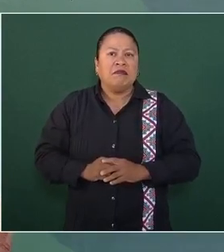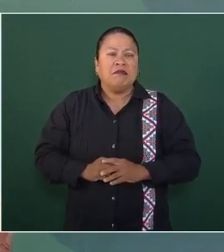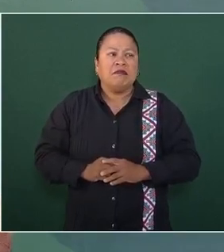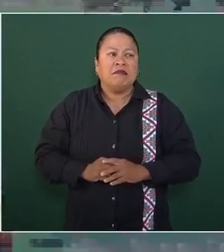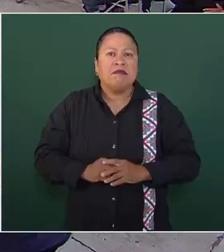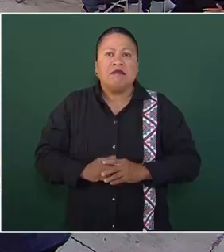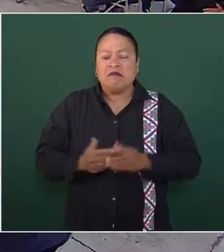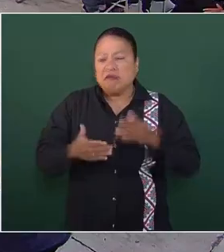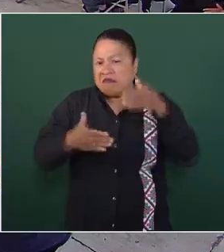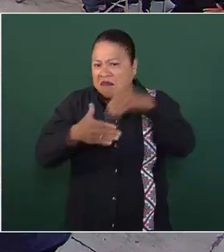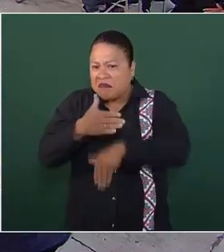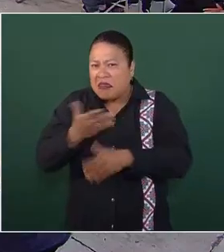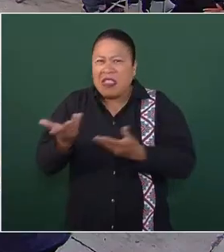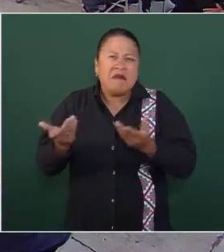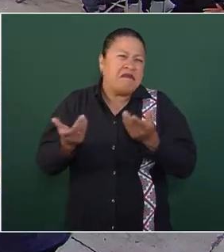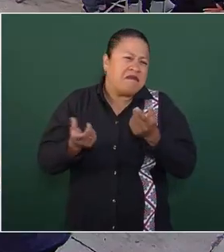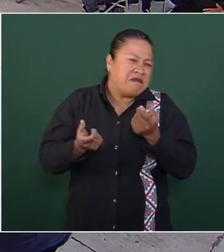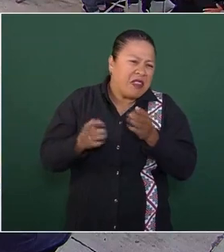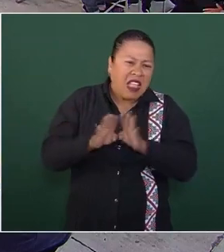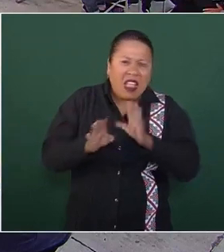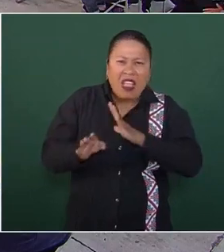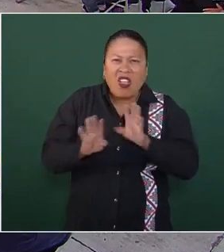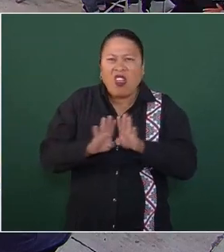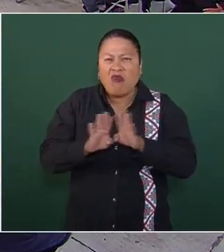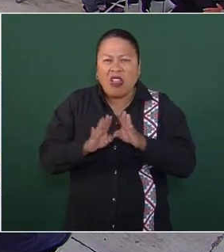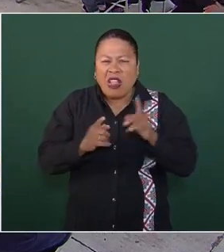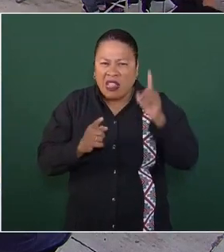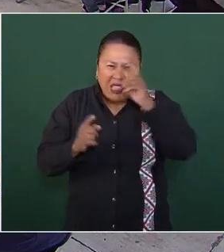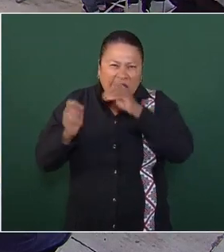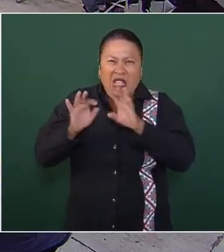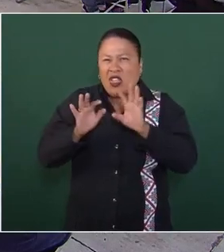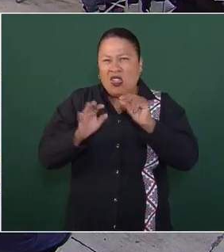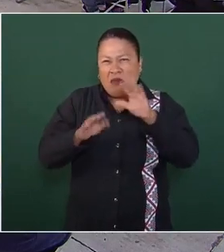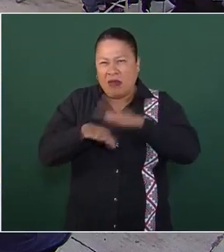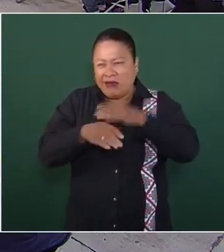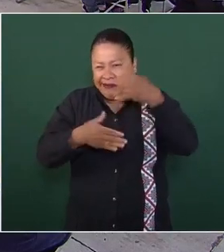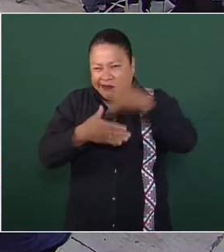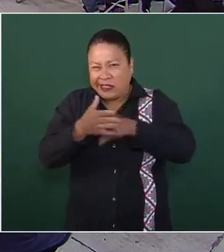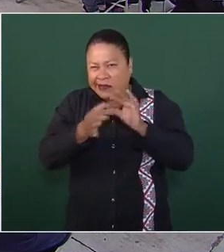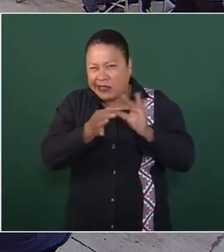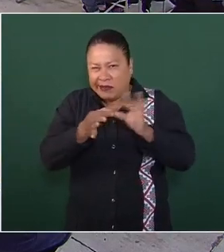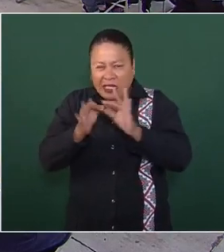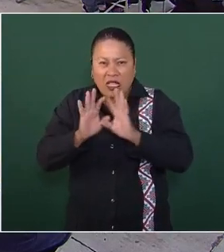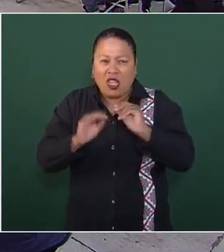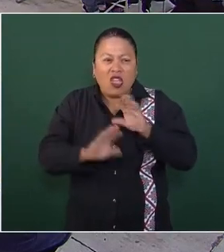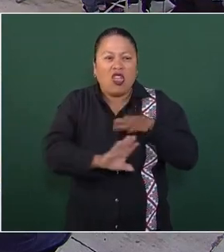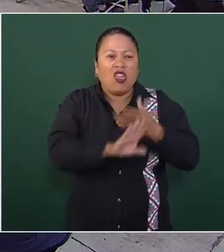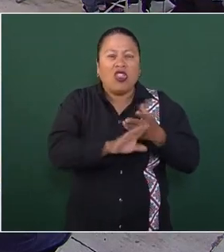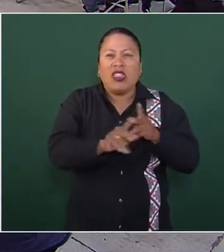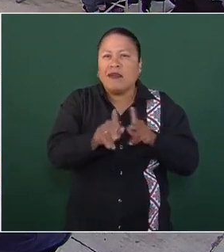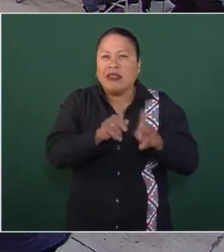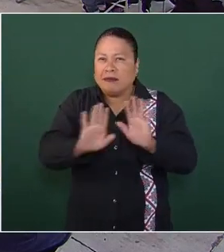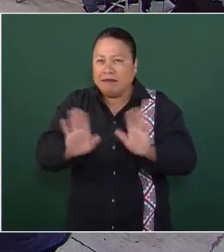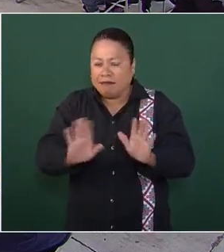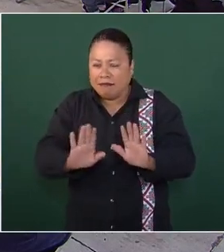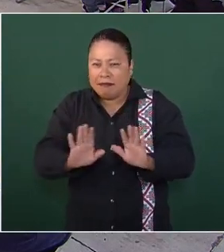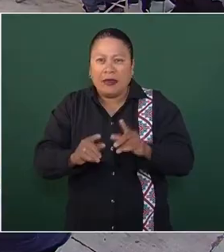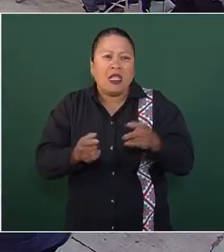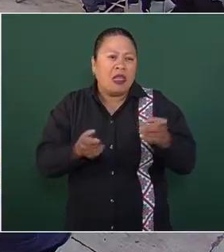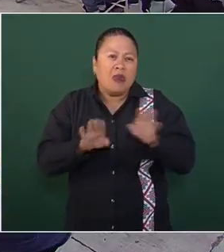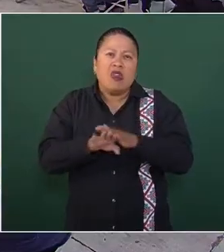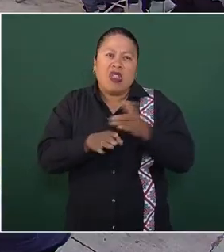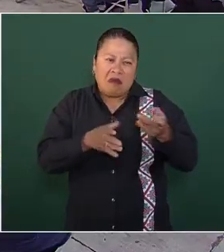por algunas dificultades no me quiero meter al detalle para no ofender a ningún pueblo que son pueblos